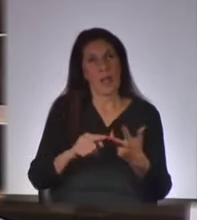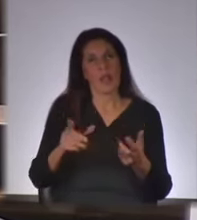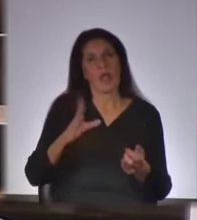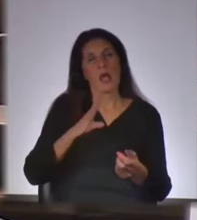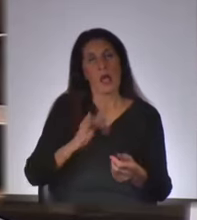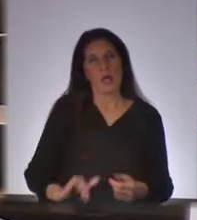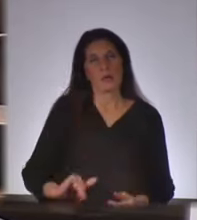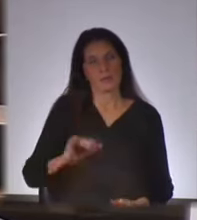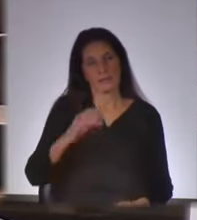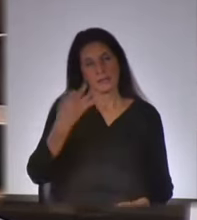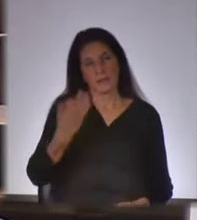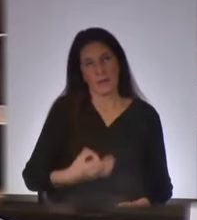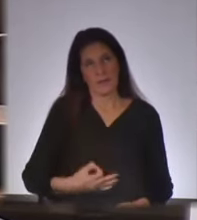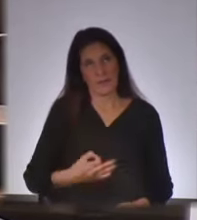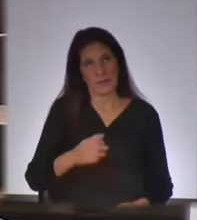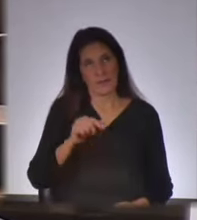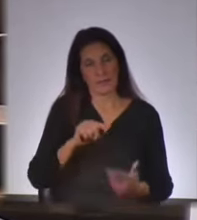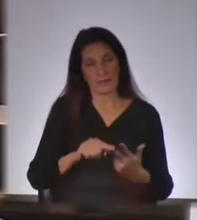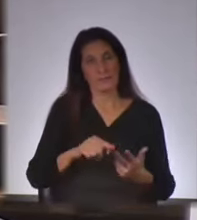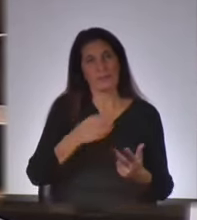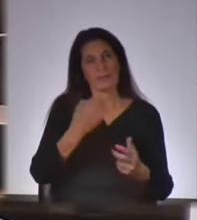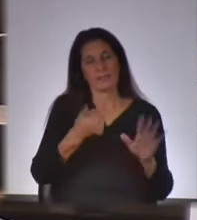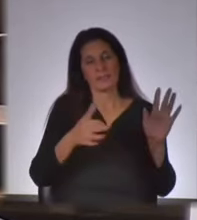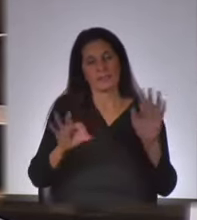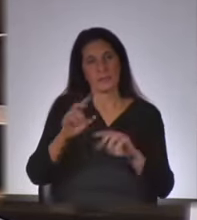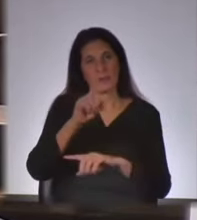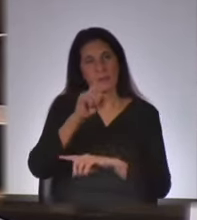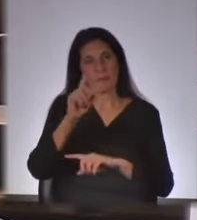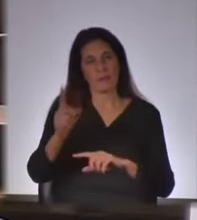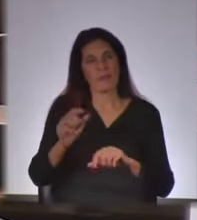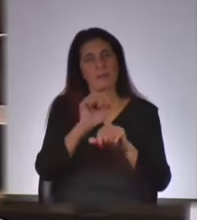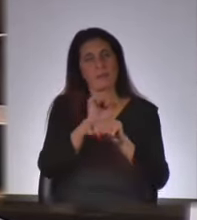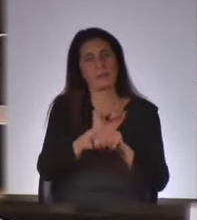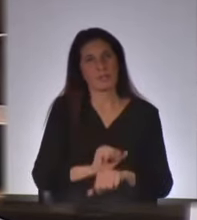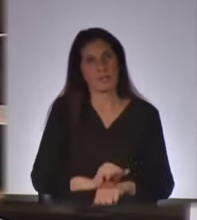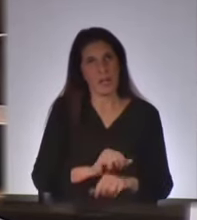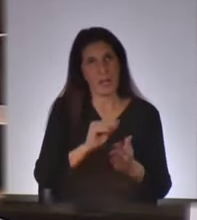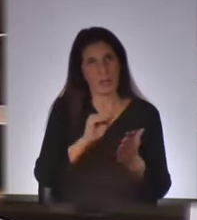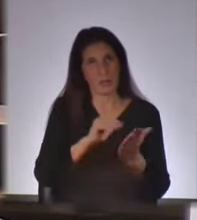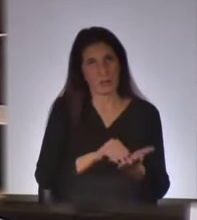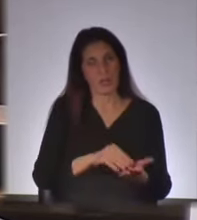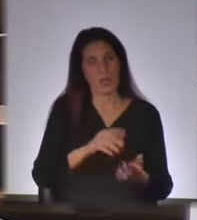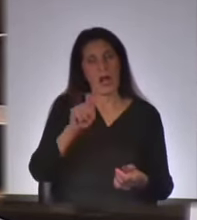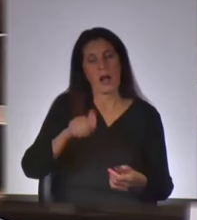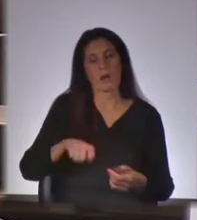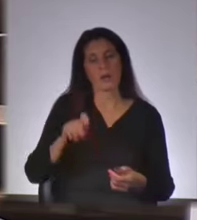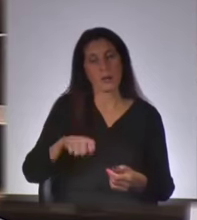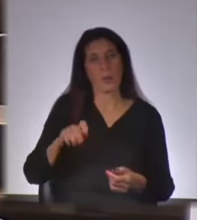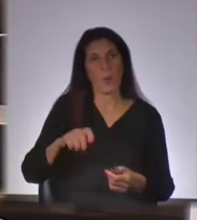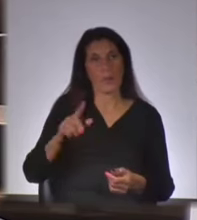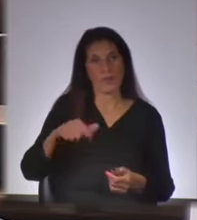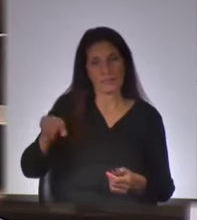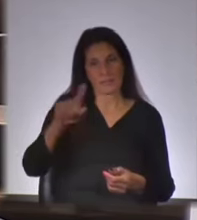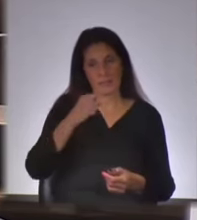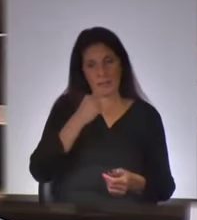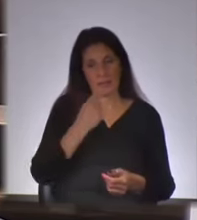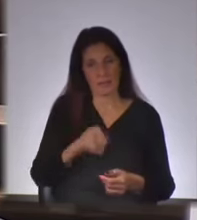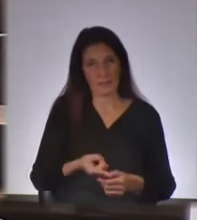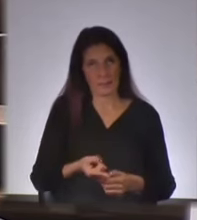hay más de 60 pedido de procesamiento por delitos de lesa humanidad a la espera de que los jueces se expidan